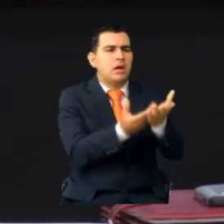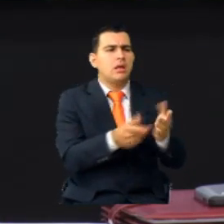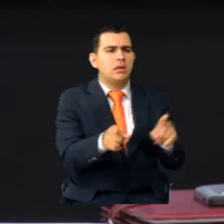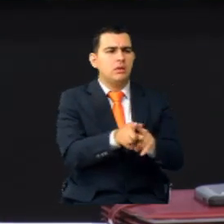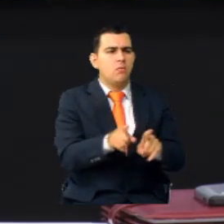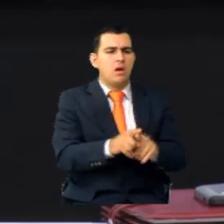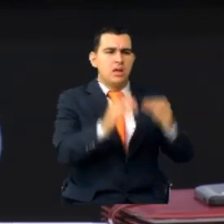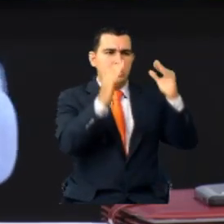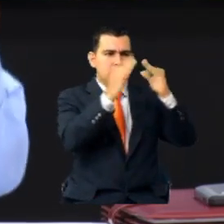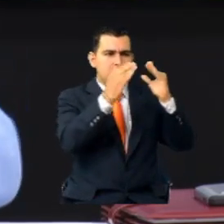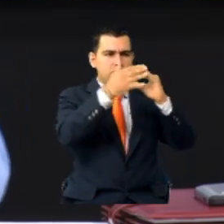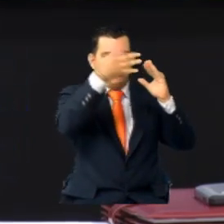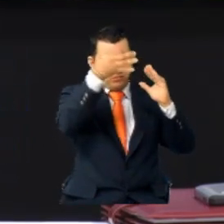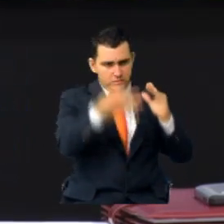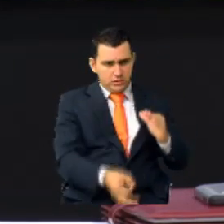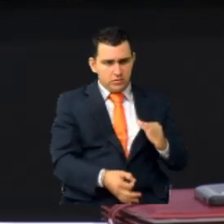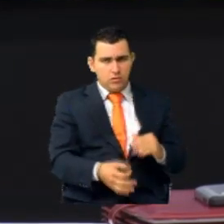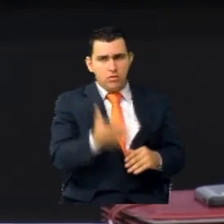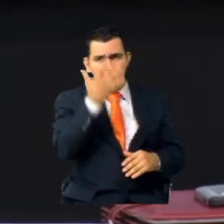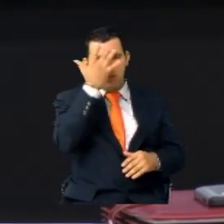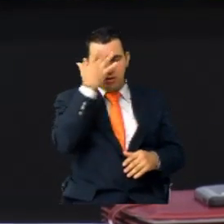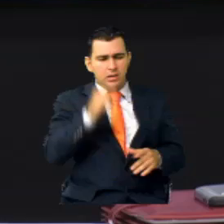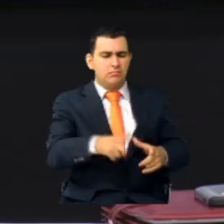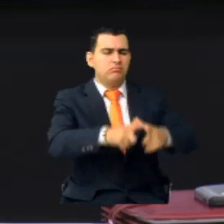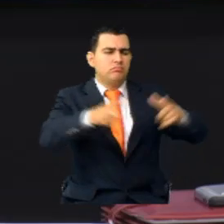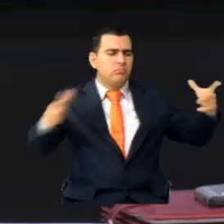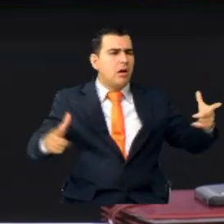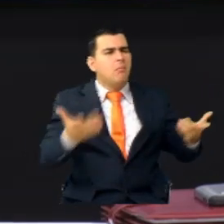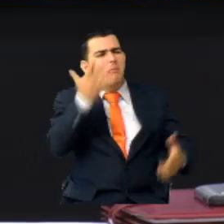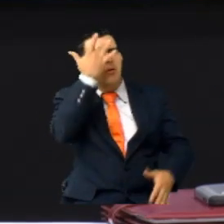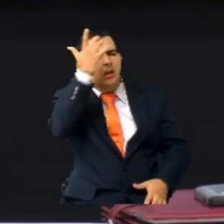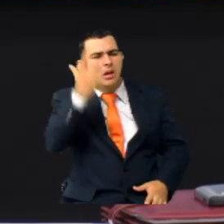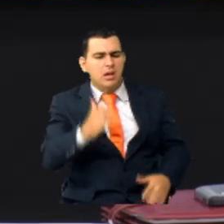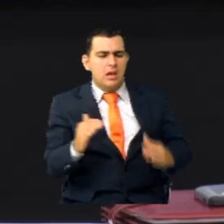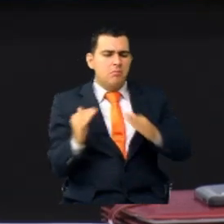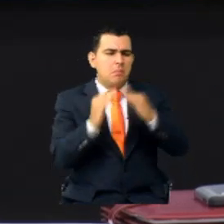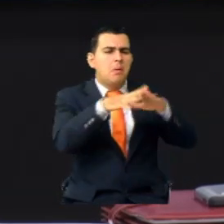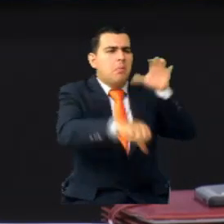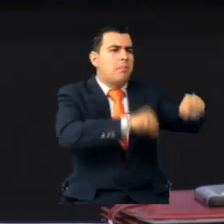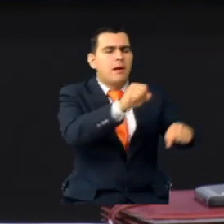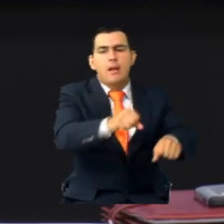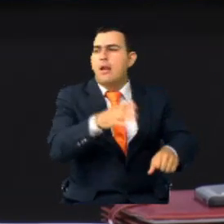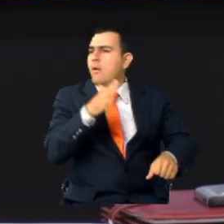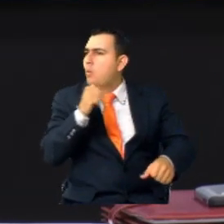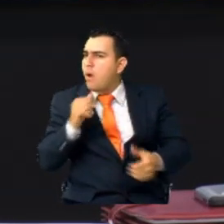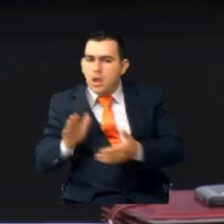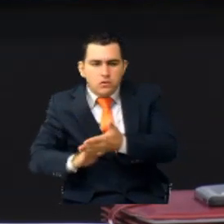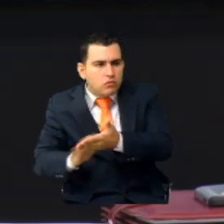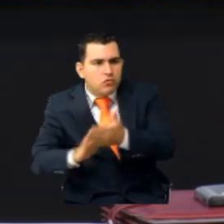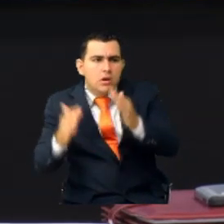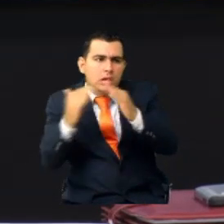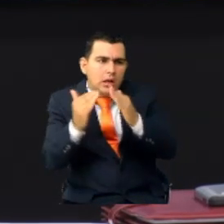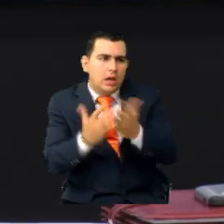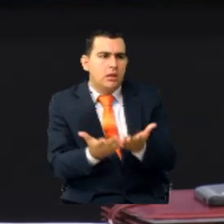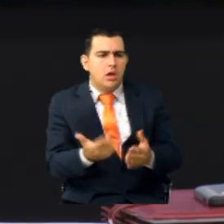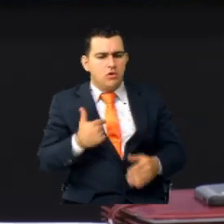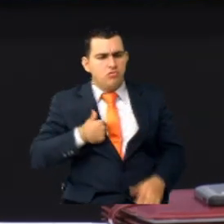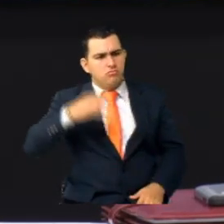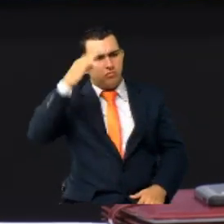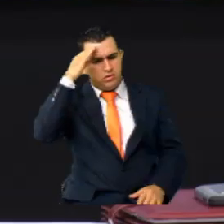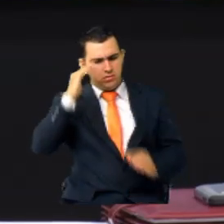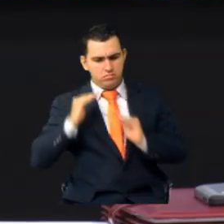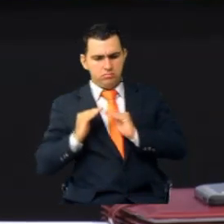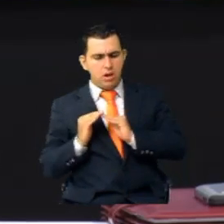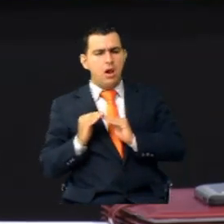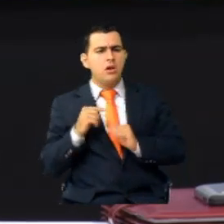un techo digno. ¿Por qué han crecido las invasiones en la ciudad? Porque no hay soluciones de vivienda. Y Horacio Henao, ese hombre que